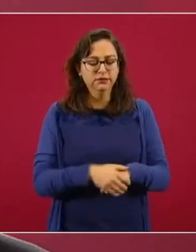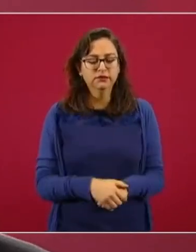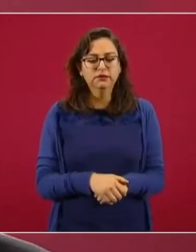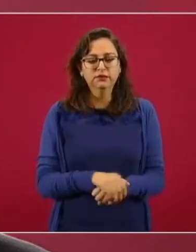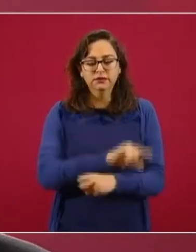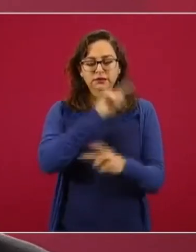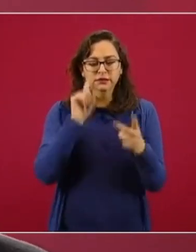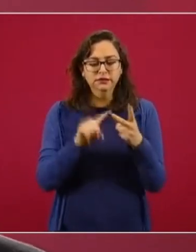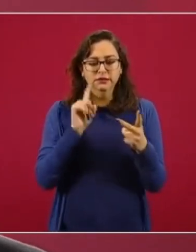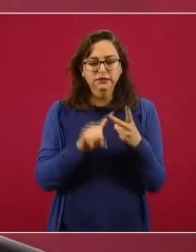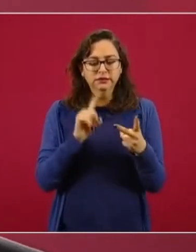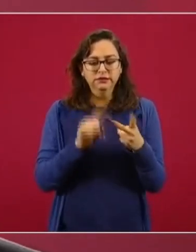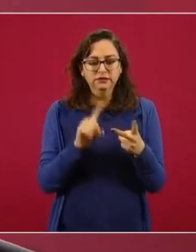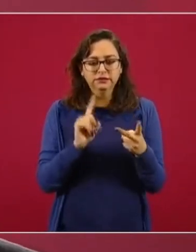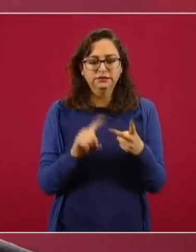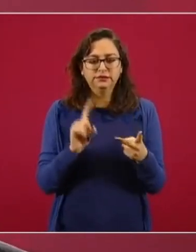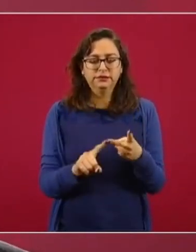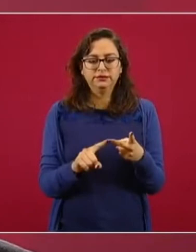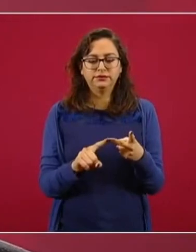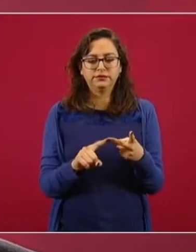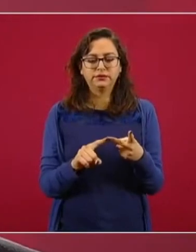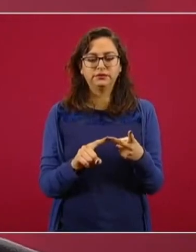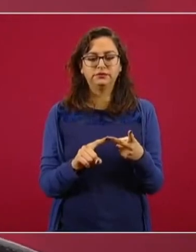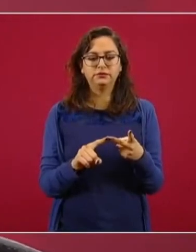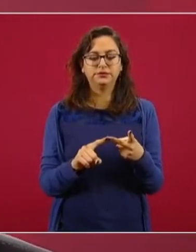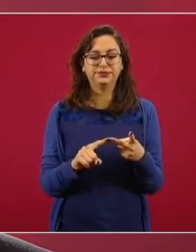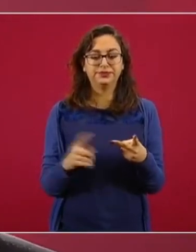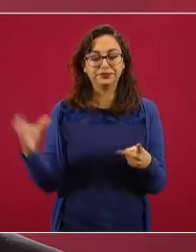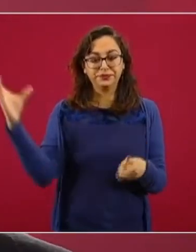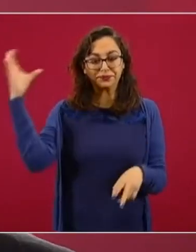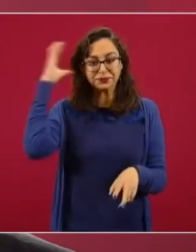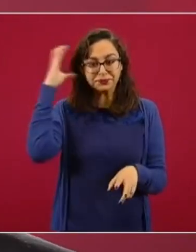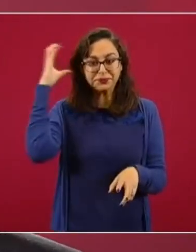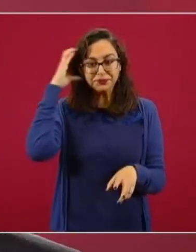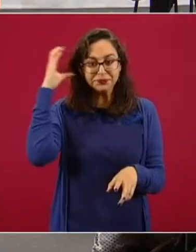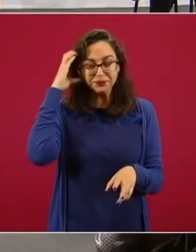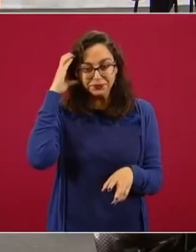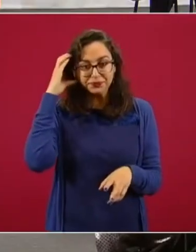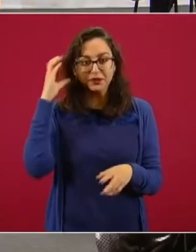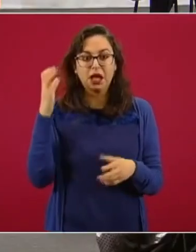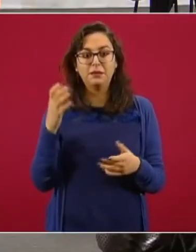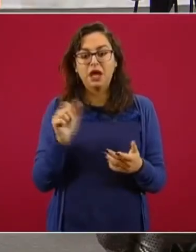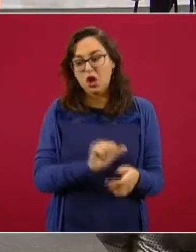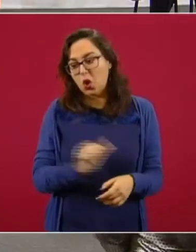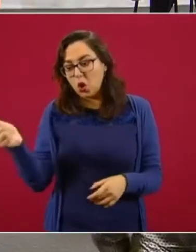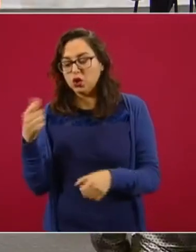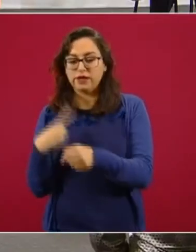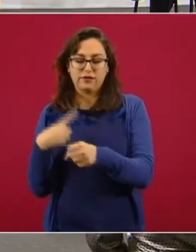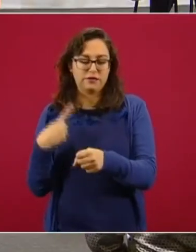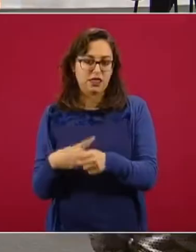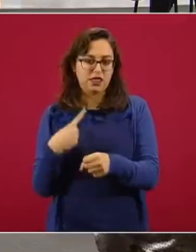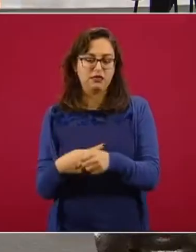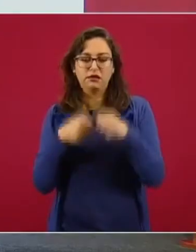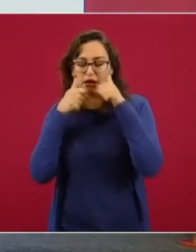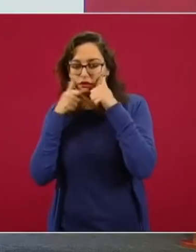segundo grupo es camas que han sido reasignadas para la atención del resto de los padecimientos que son no COVID.